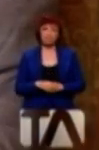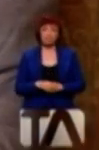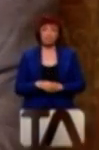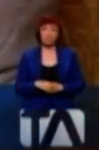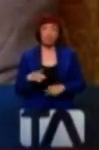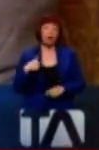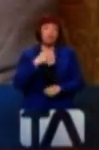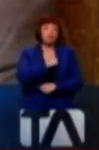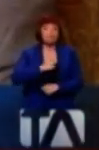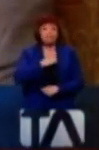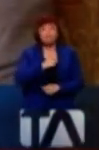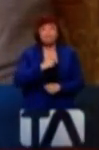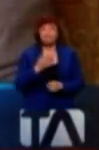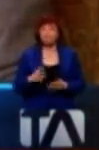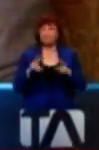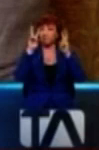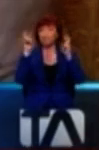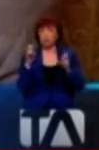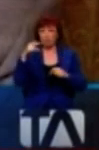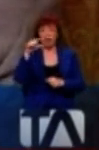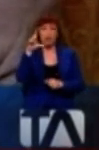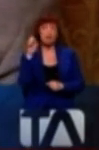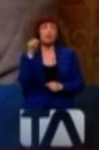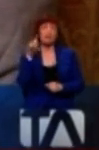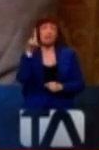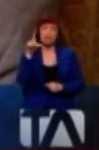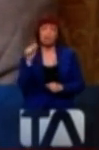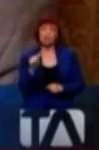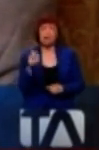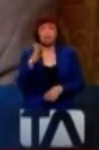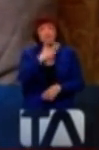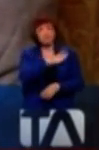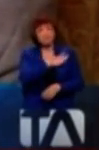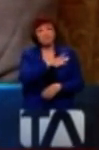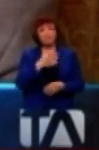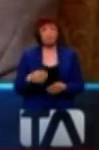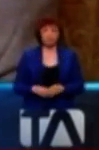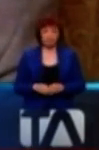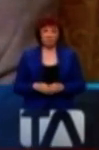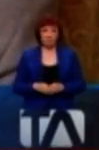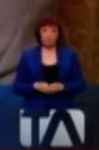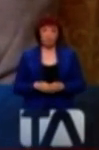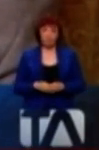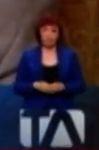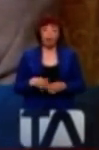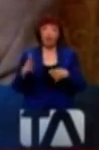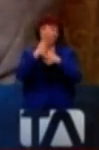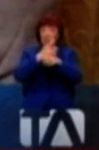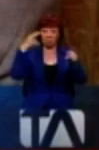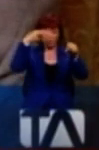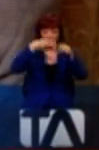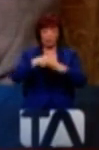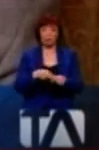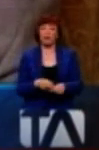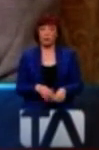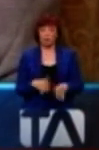Lamento el tema de lo que ha ocurrido con Glenda. Qué pena que recién cuando una persona trae una medalla de oro descubrimos